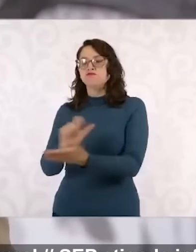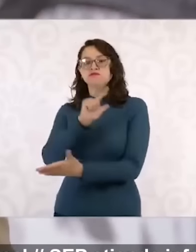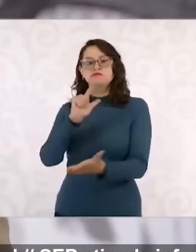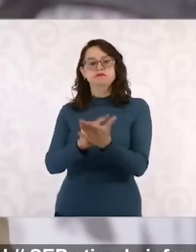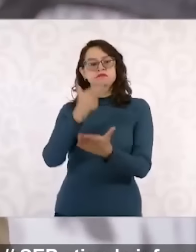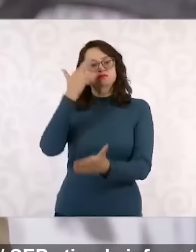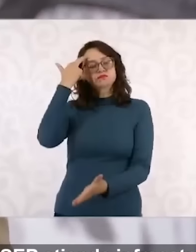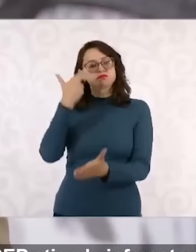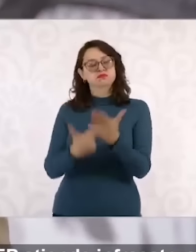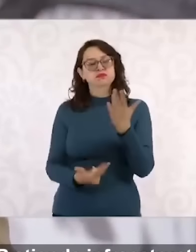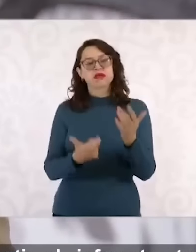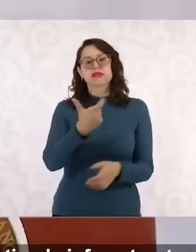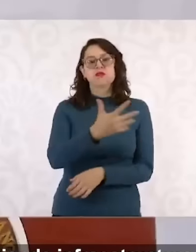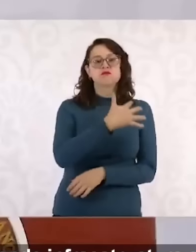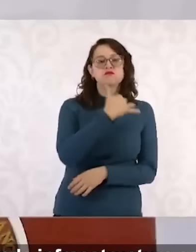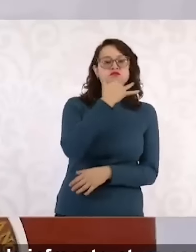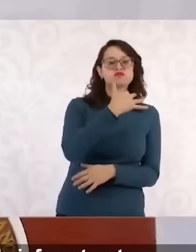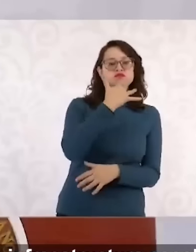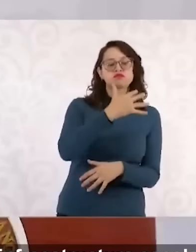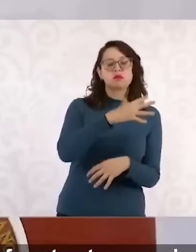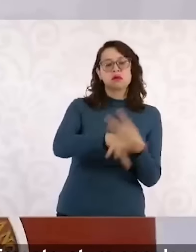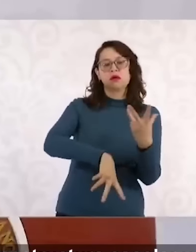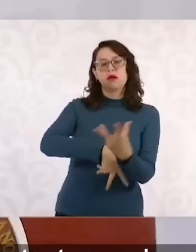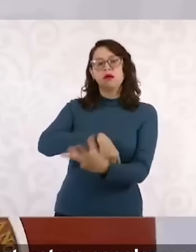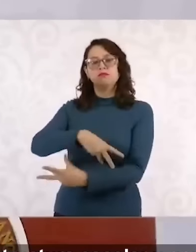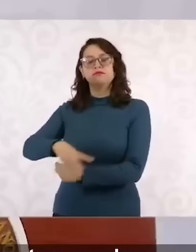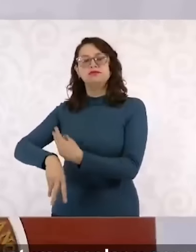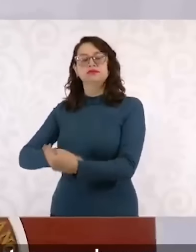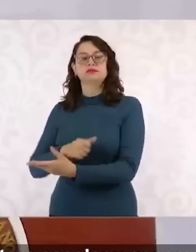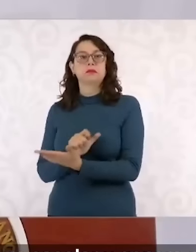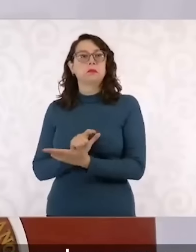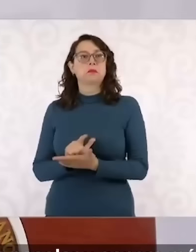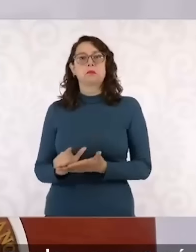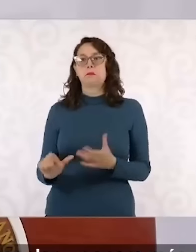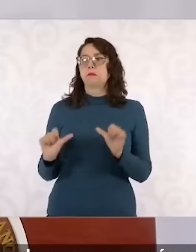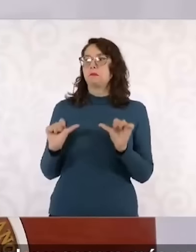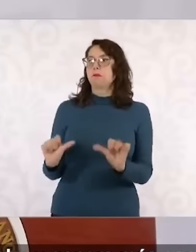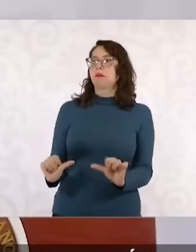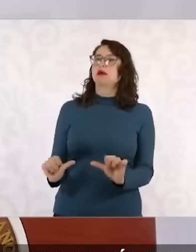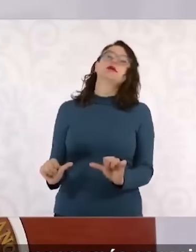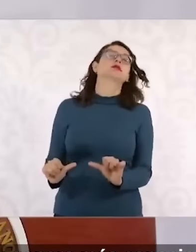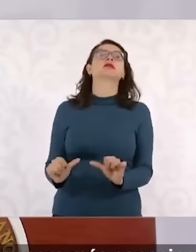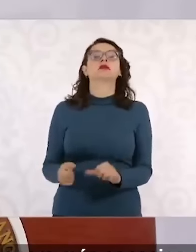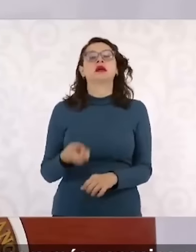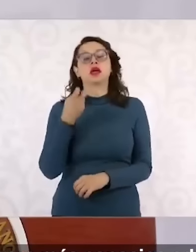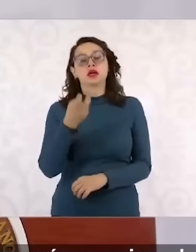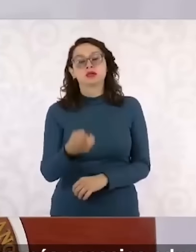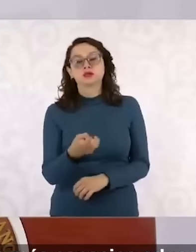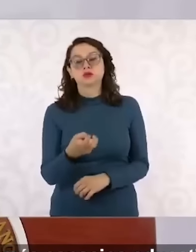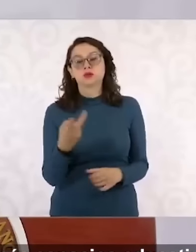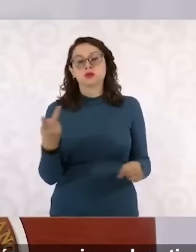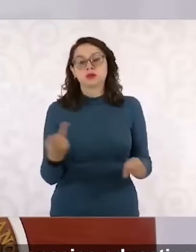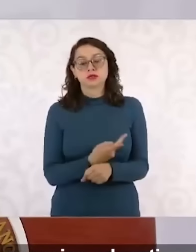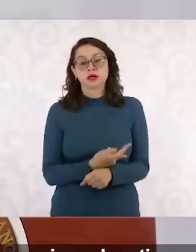dinero. Es importante destacar que muchos de las y los jóvenes, mujeres, hombres